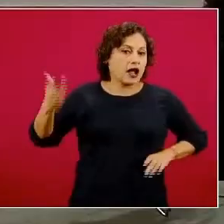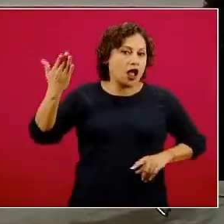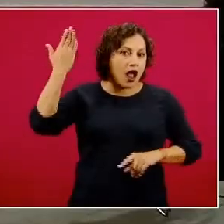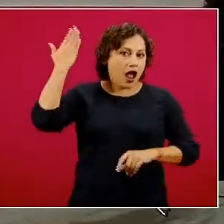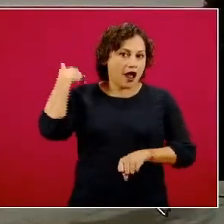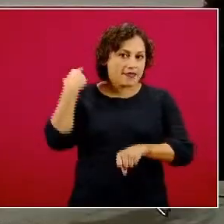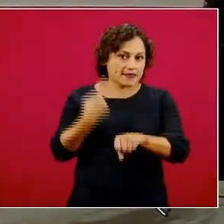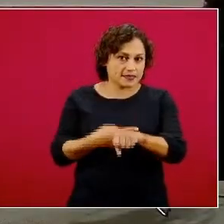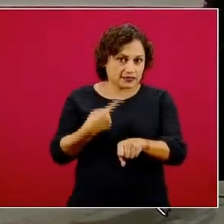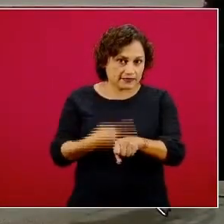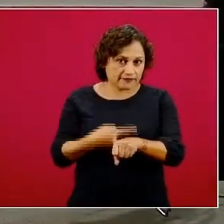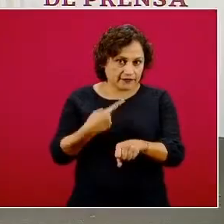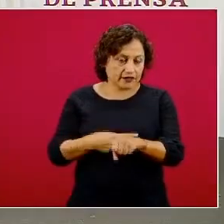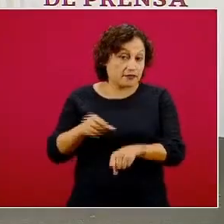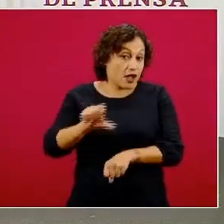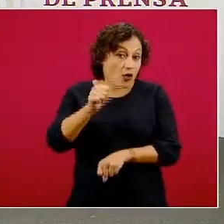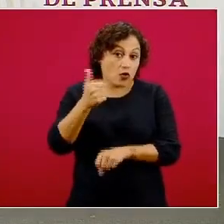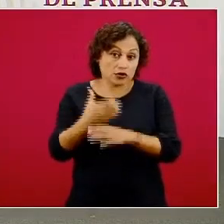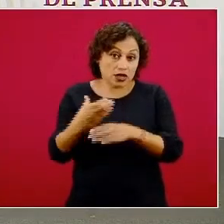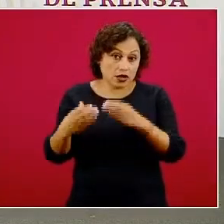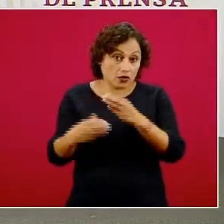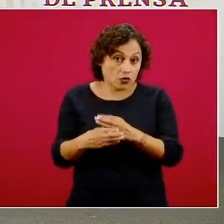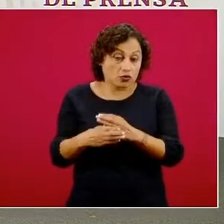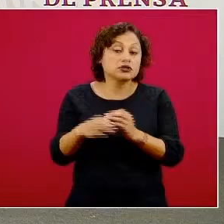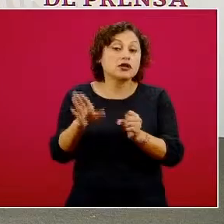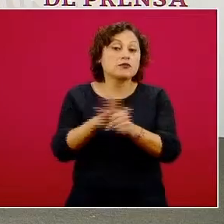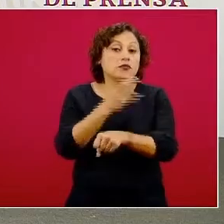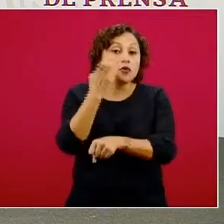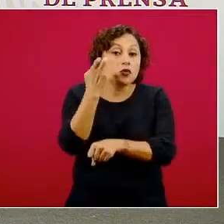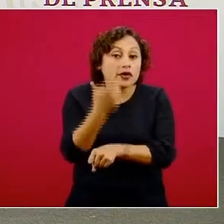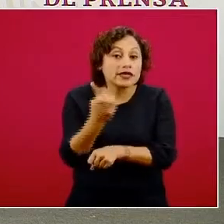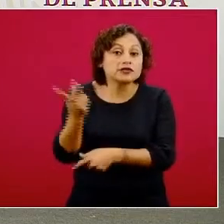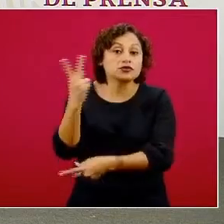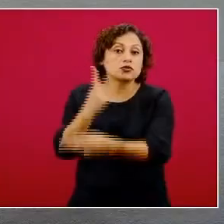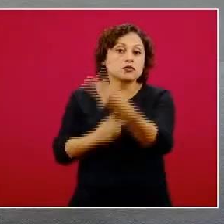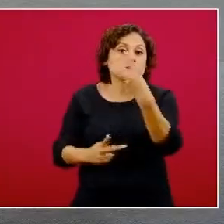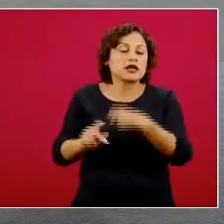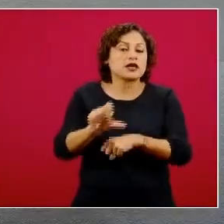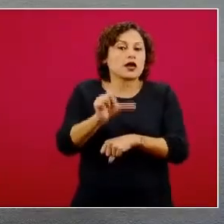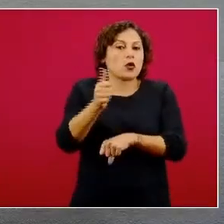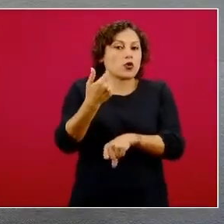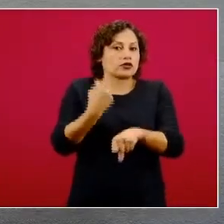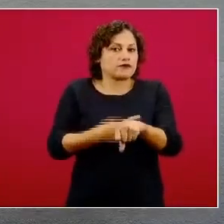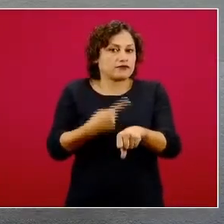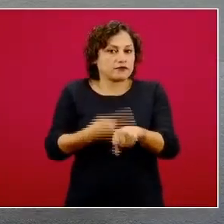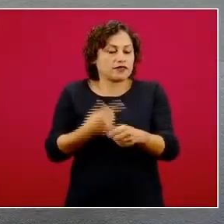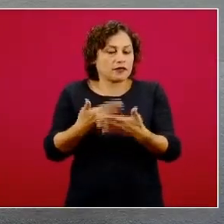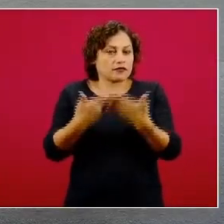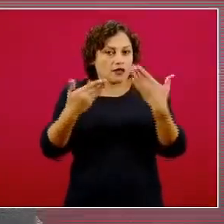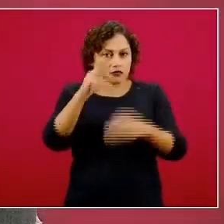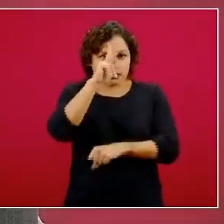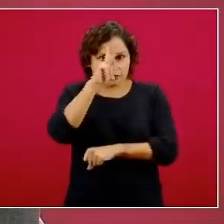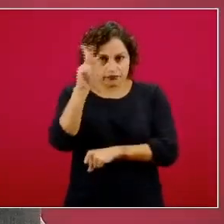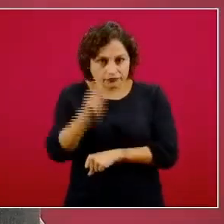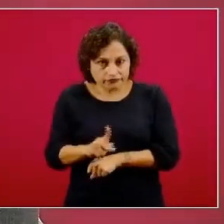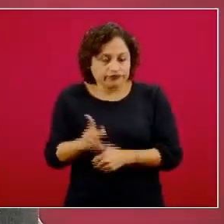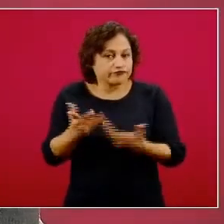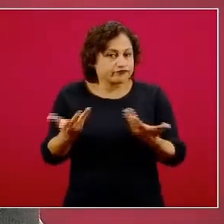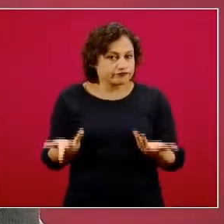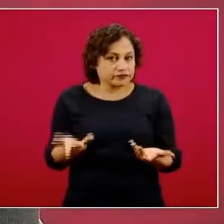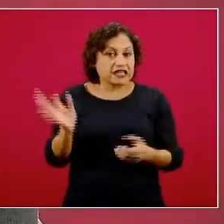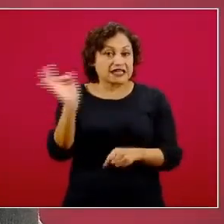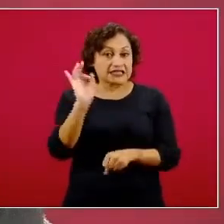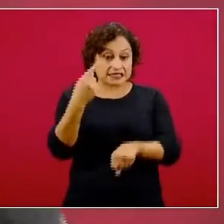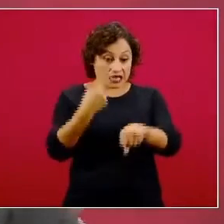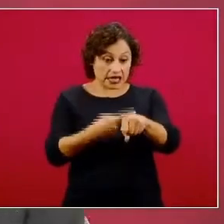podido generar este problema con una secuela, que no haya sido directamente por haber